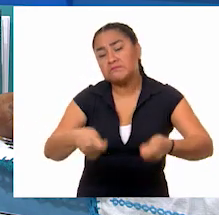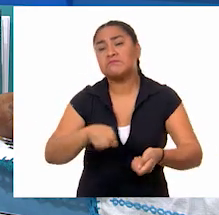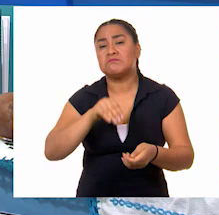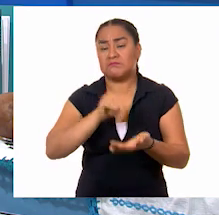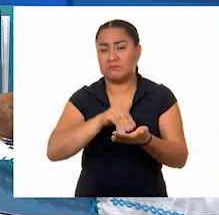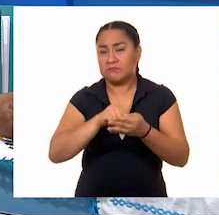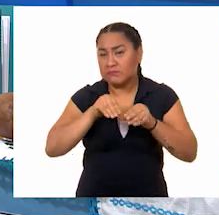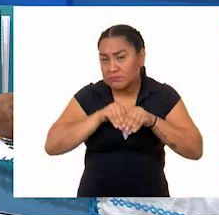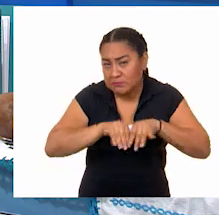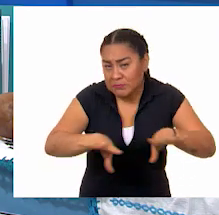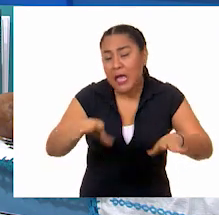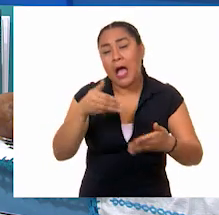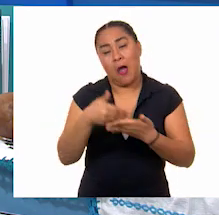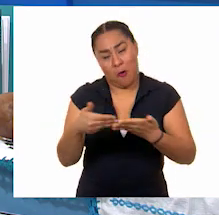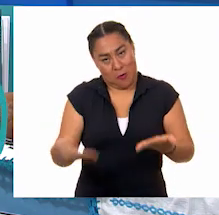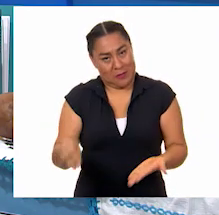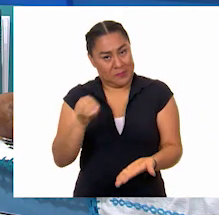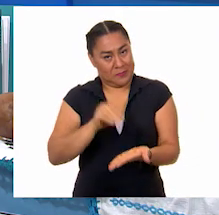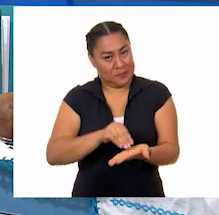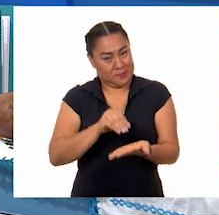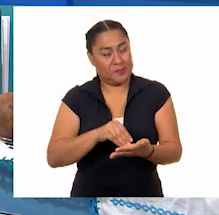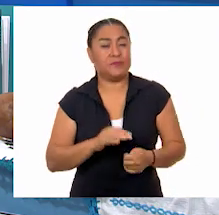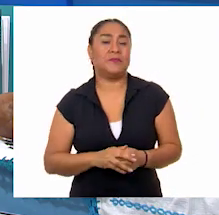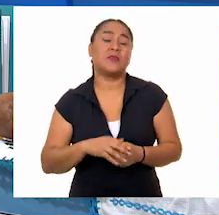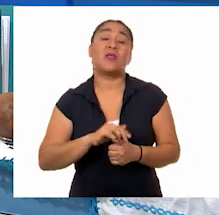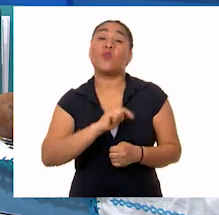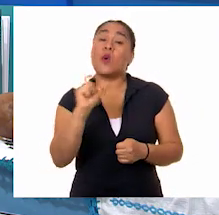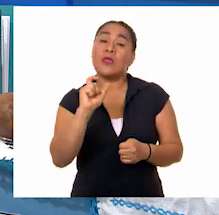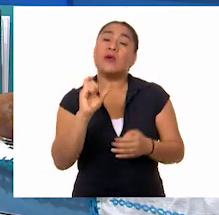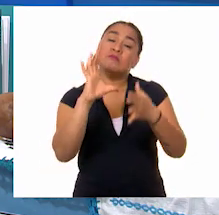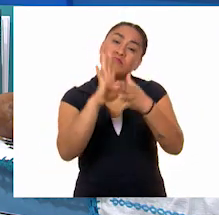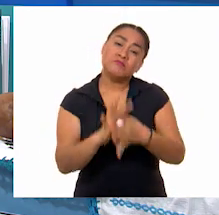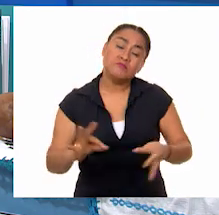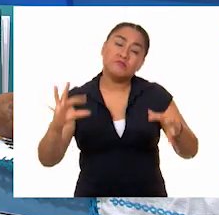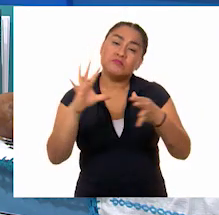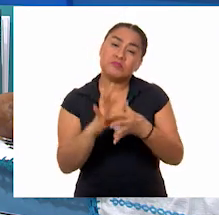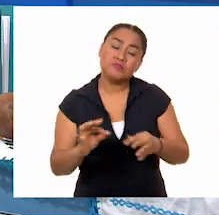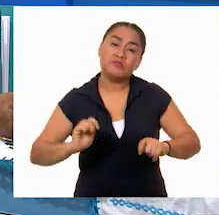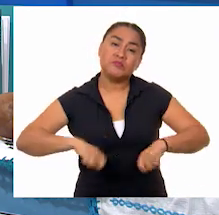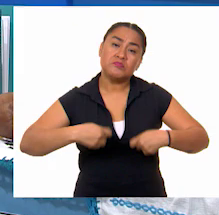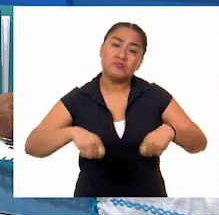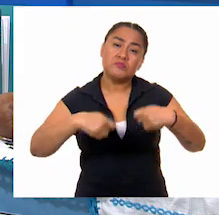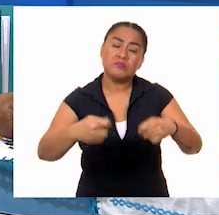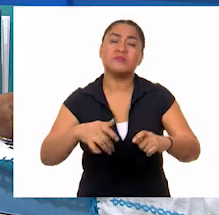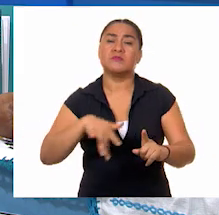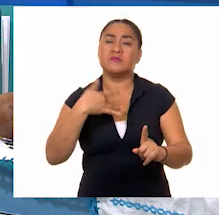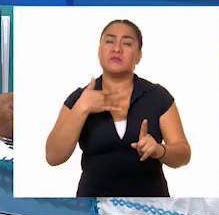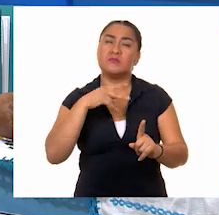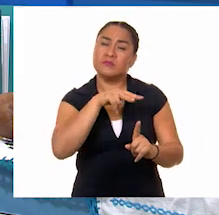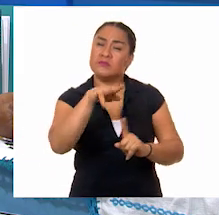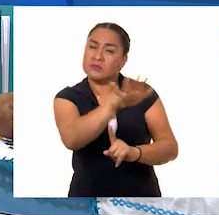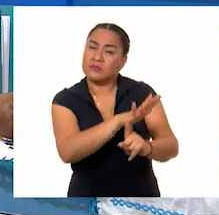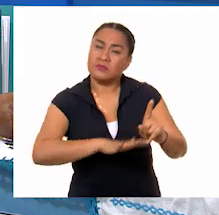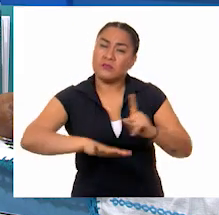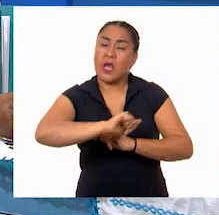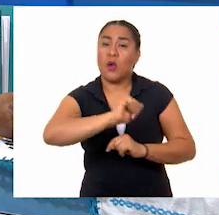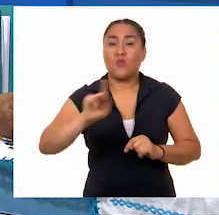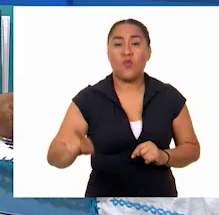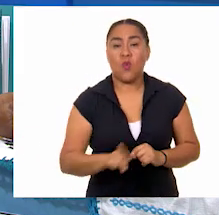generación hasta nuestros días. Dentro de la tradición oral está en gran medida la cosmovisión de los pueblos